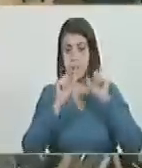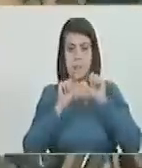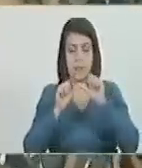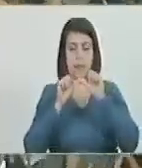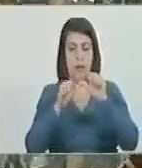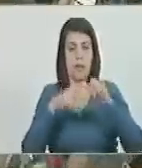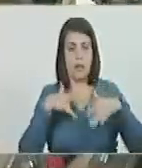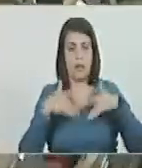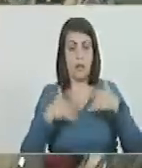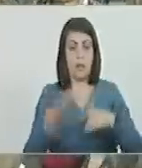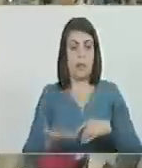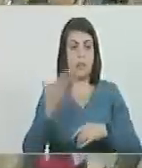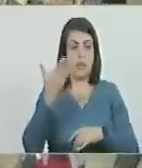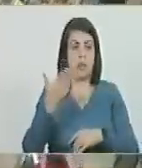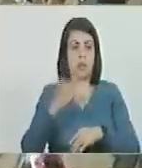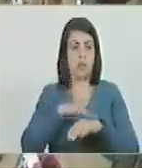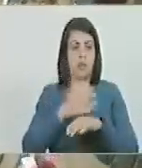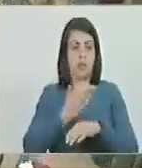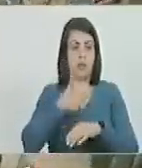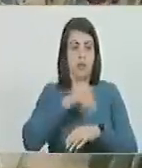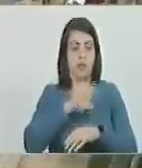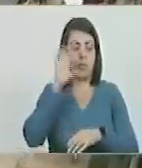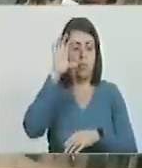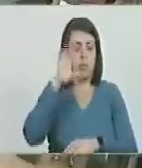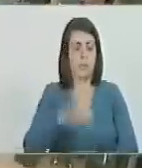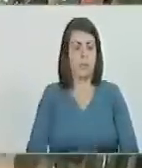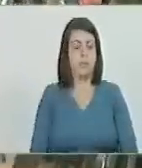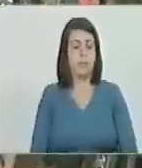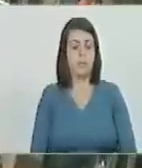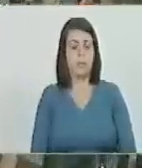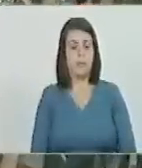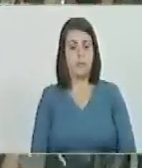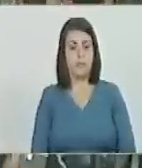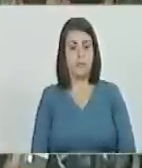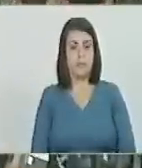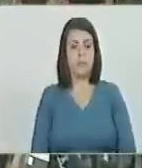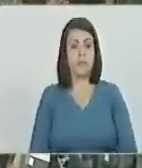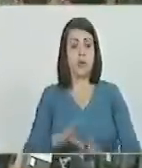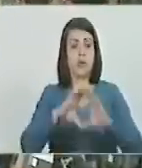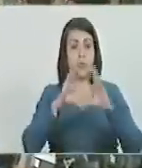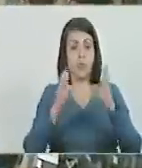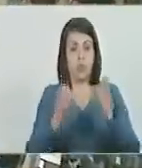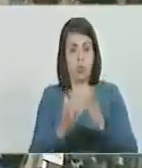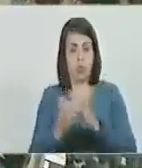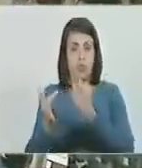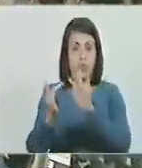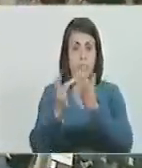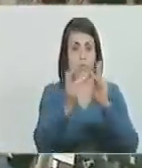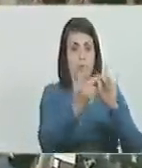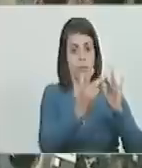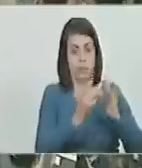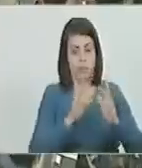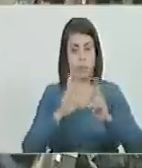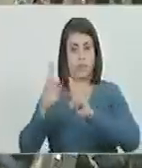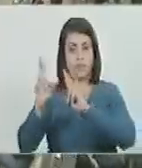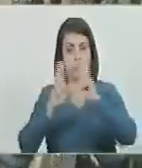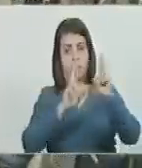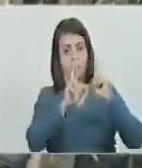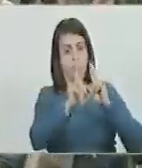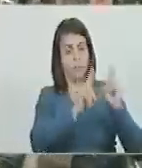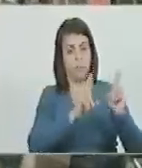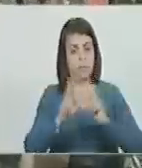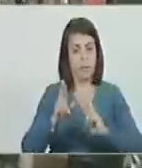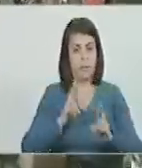acto relevante para nuestro país. Es en un mundo cada vez interconectado, interrelacionado, las